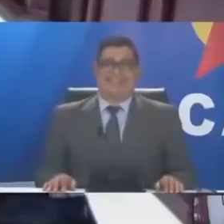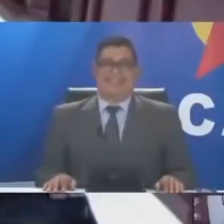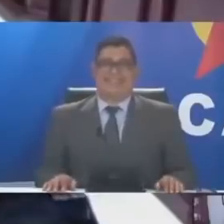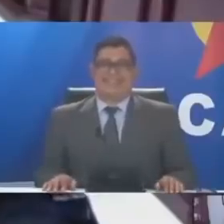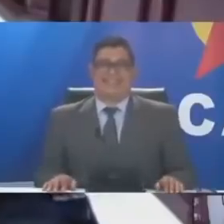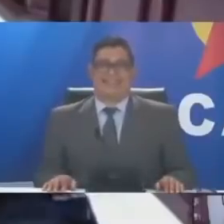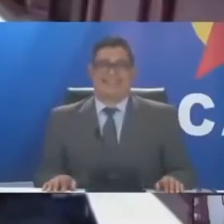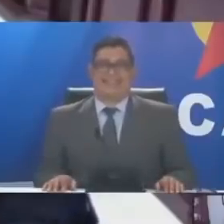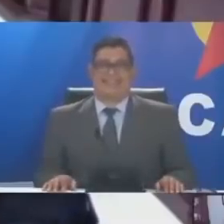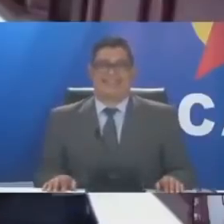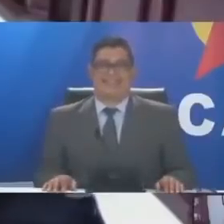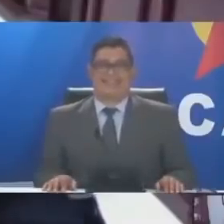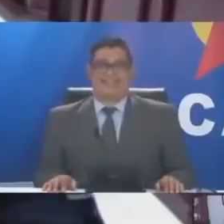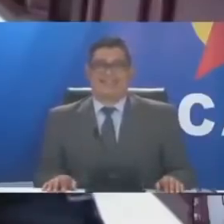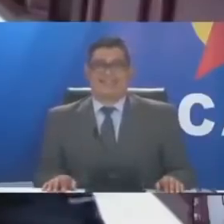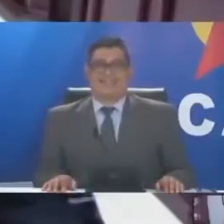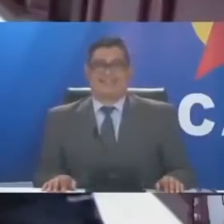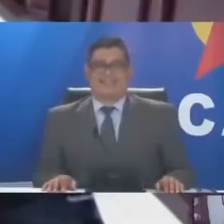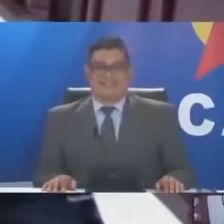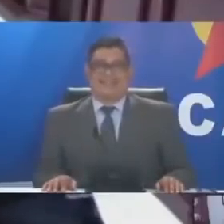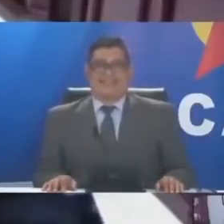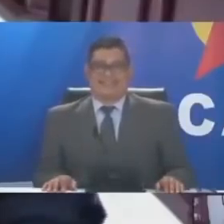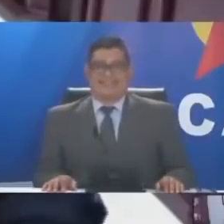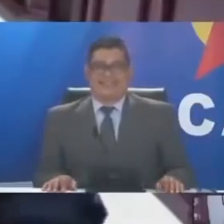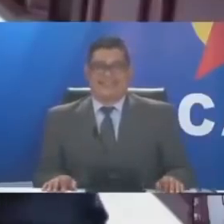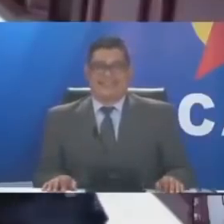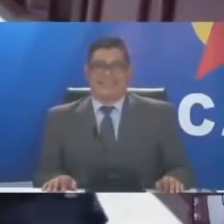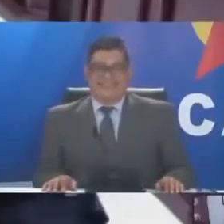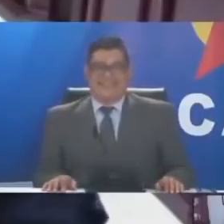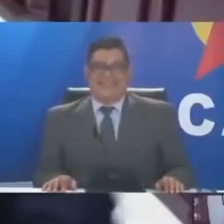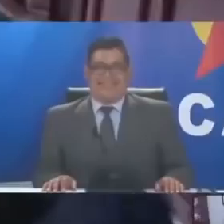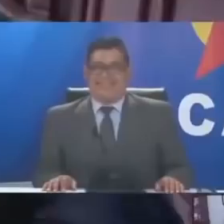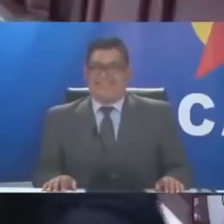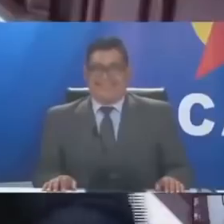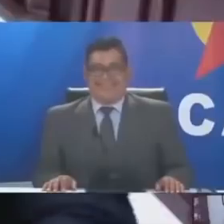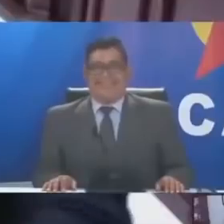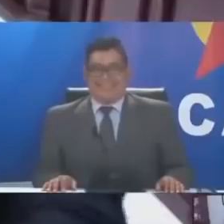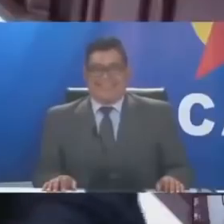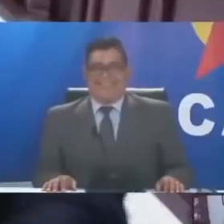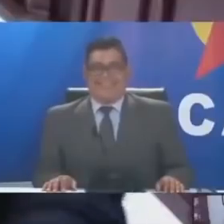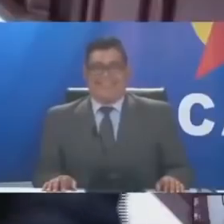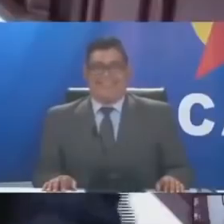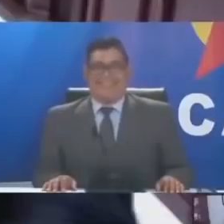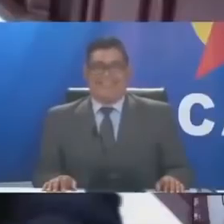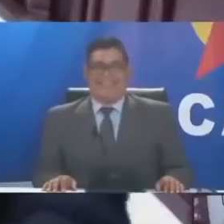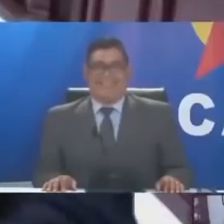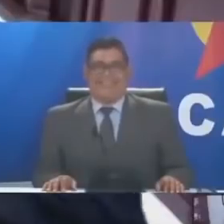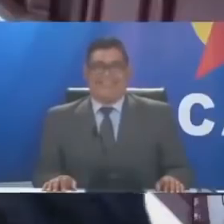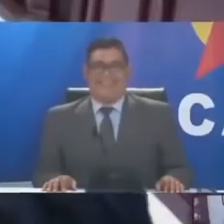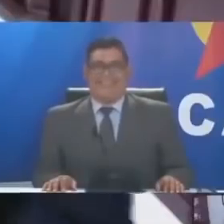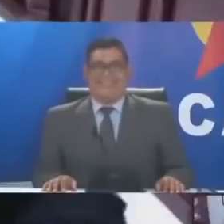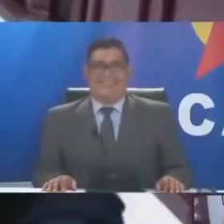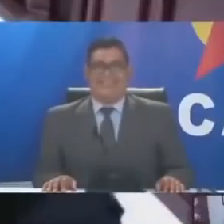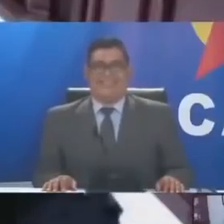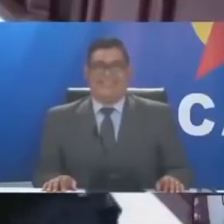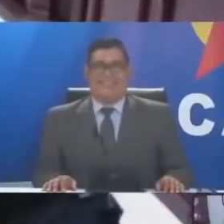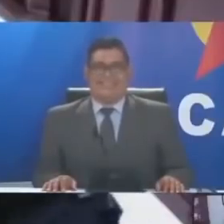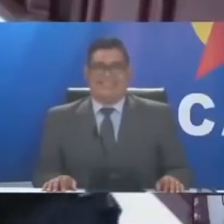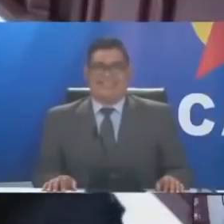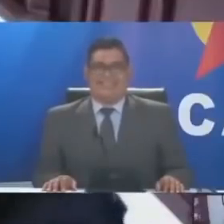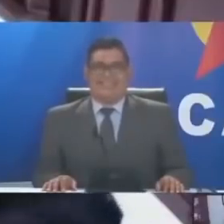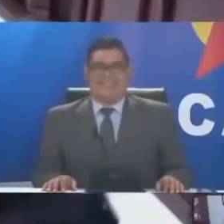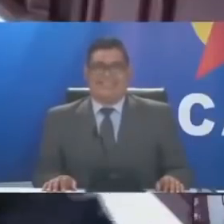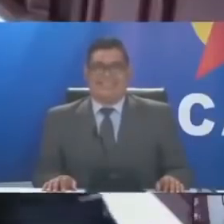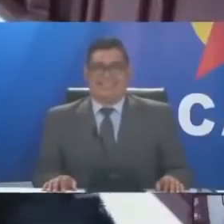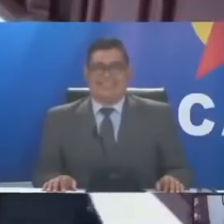19 es un personaje josé luis pos ya perdónenme este tipo era tenía todas las de ganar no